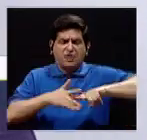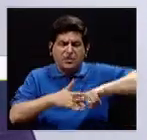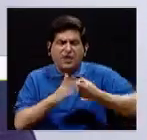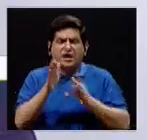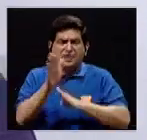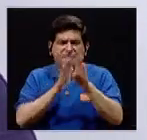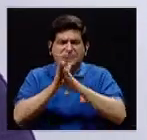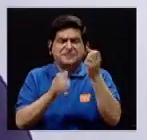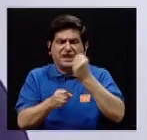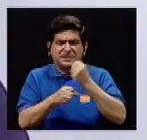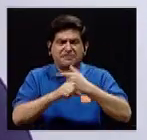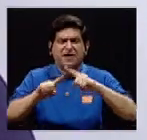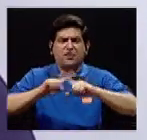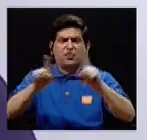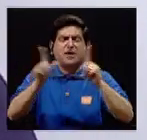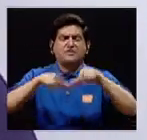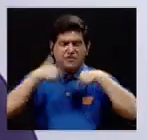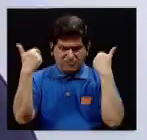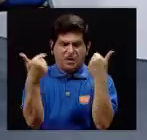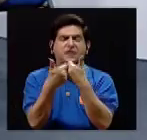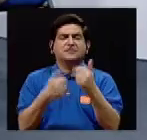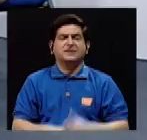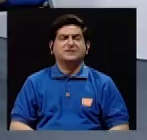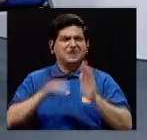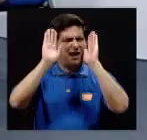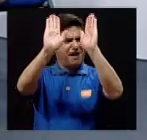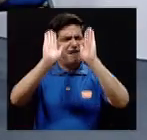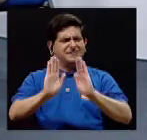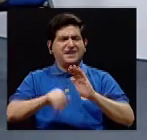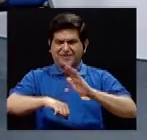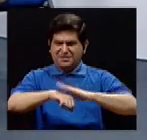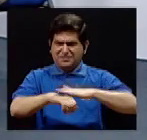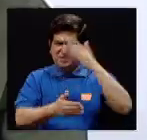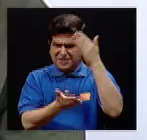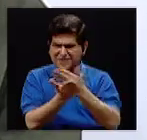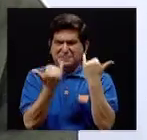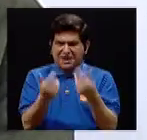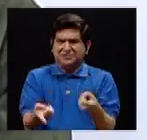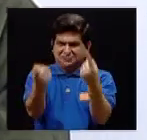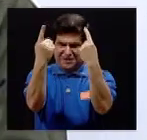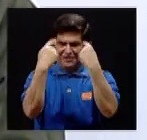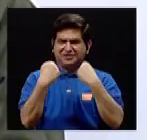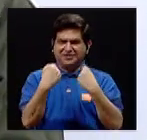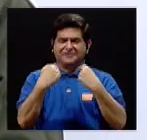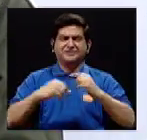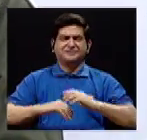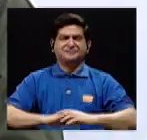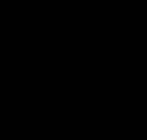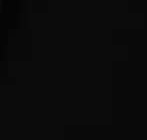a desarrollar el trabajo en otros contextos otros grupos excelente Permítame hacer Una pausa ya